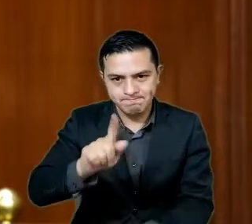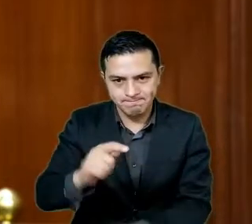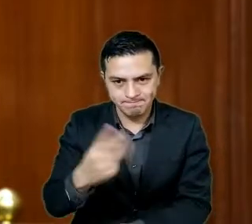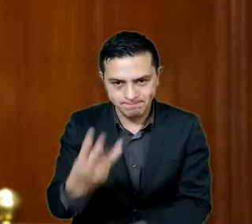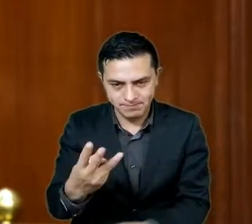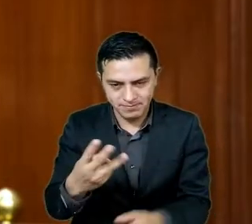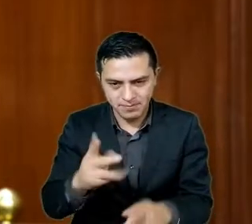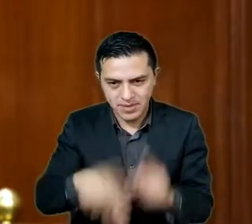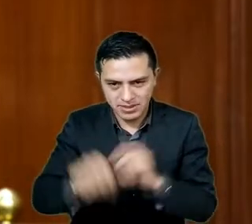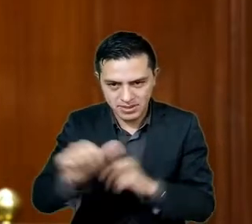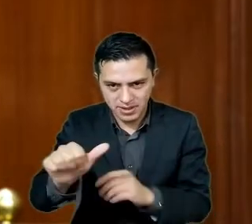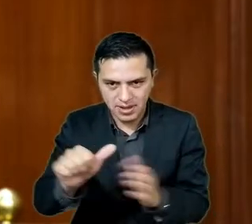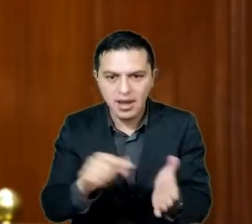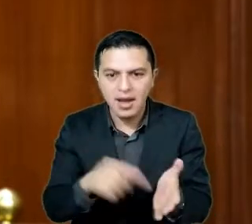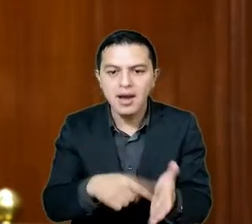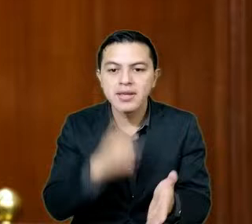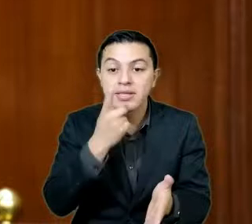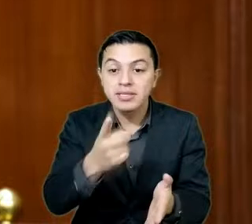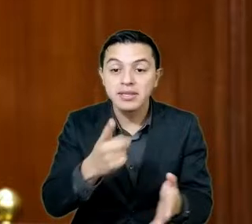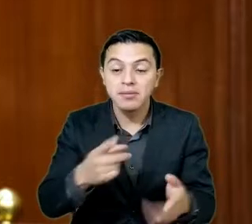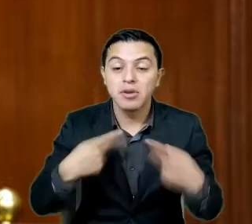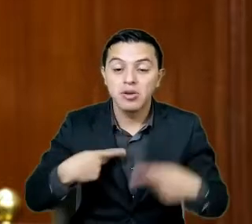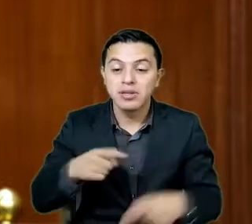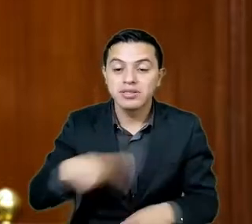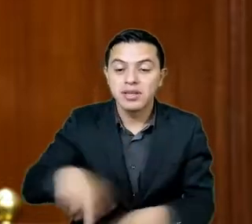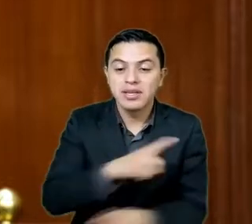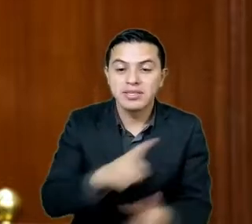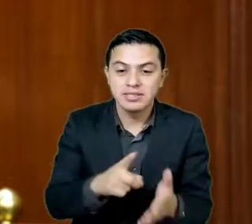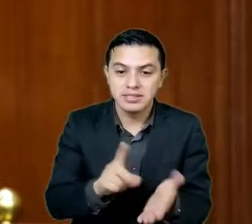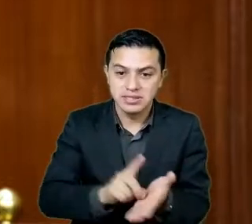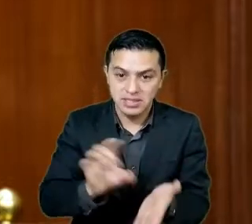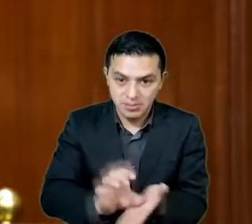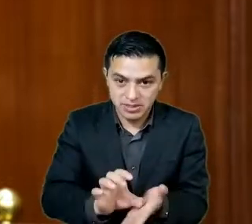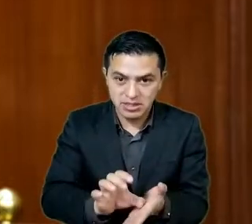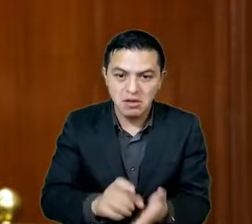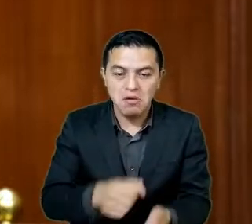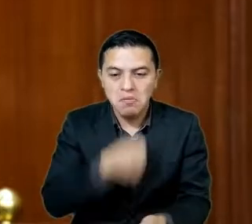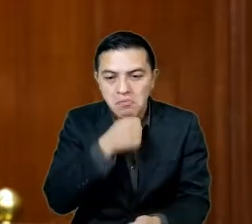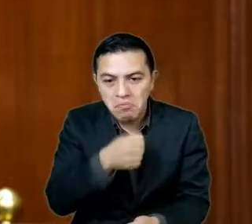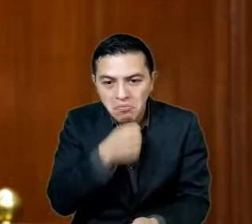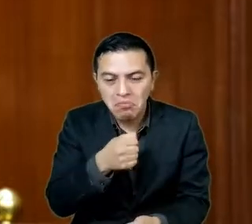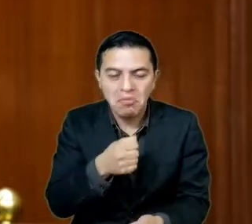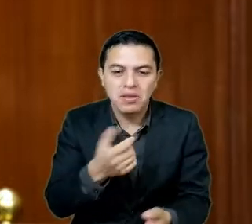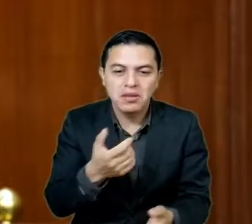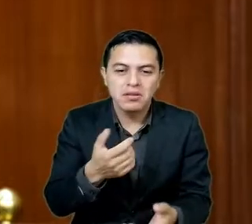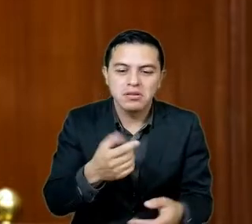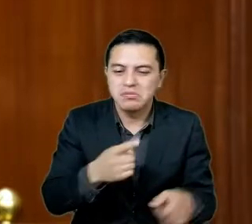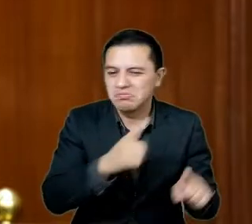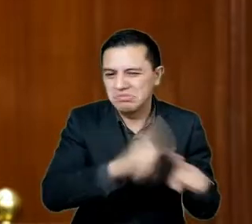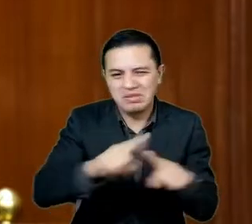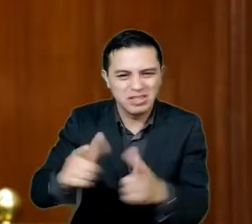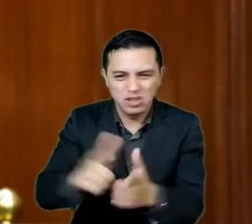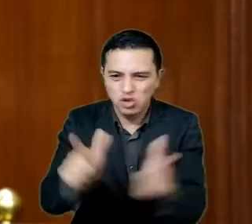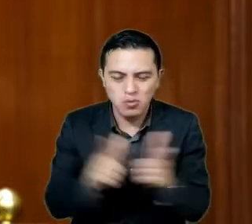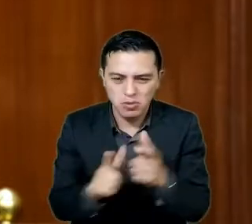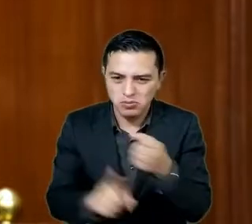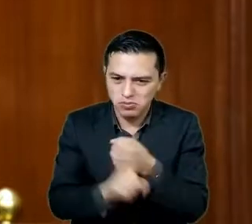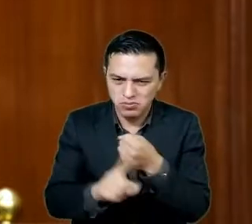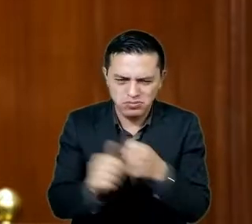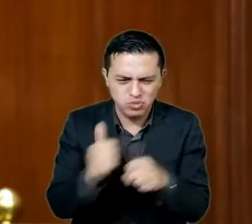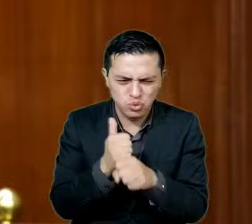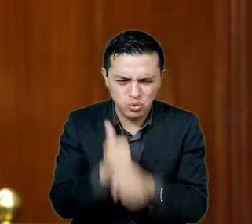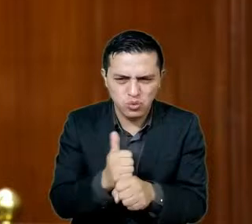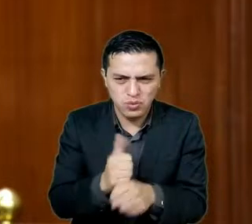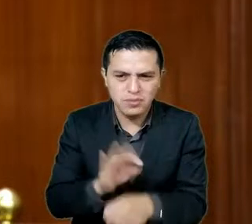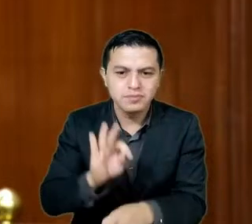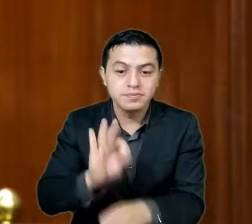marco jurídico de los derechos de las personas con discapacidad, de los adultos mayores y de cualquier grupo vulnerable. Inciso B, puntos suspensivos.